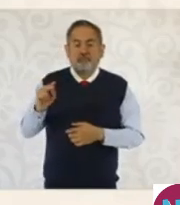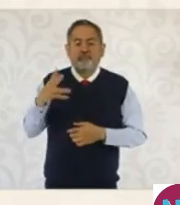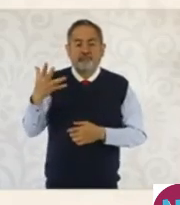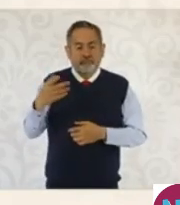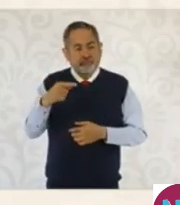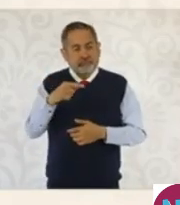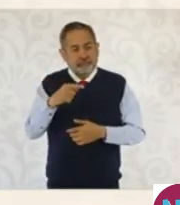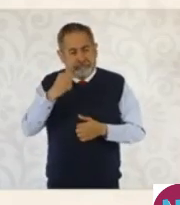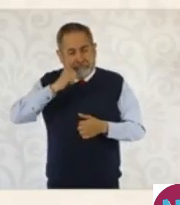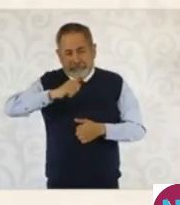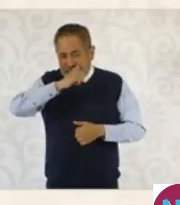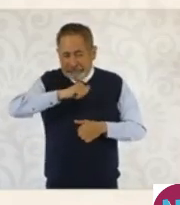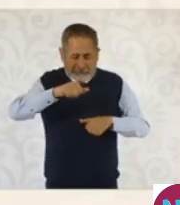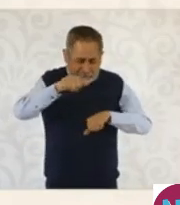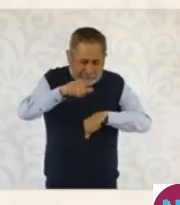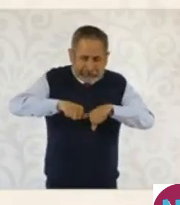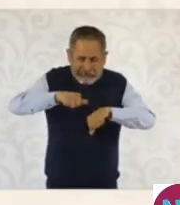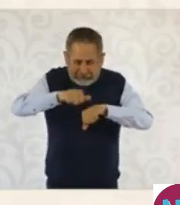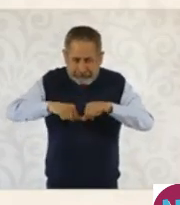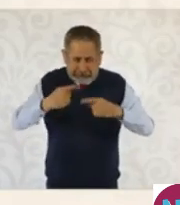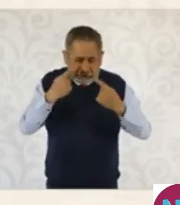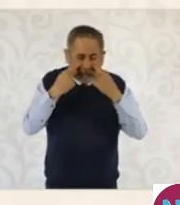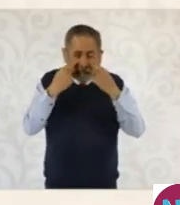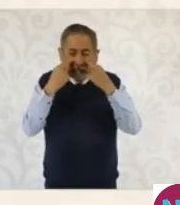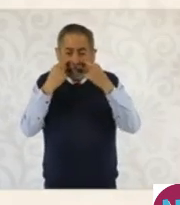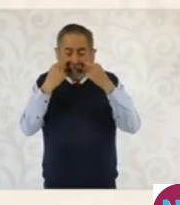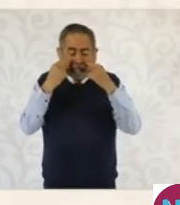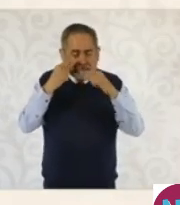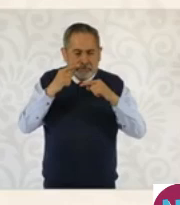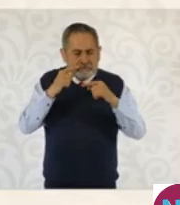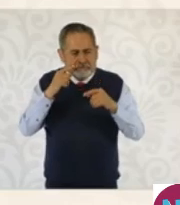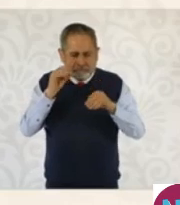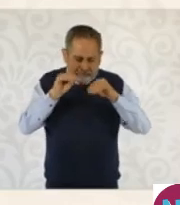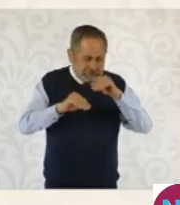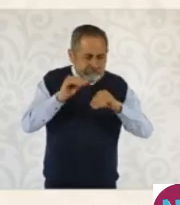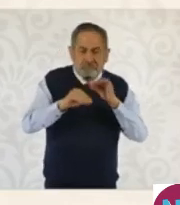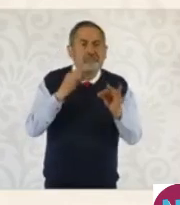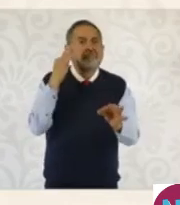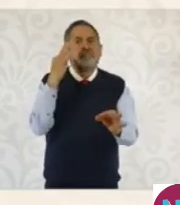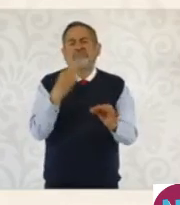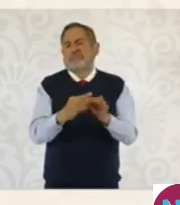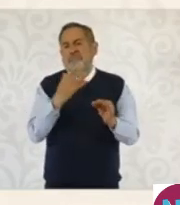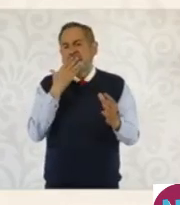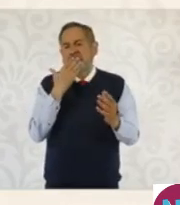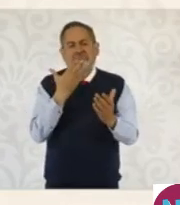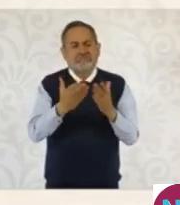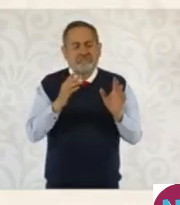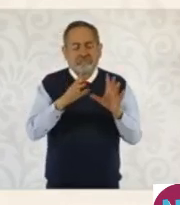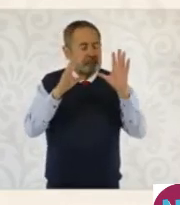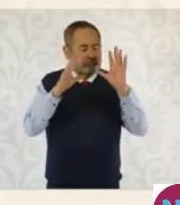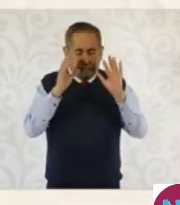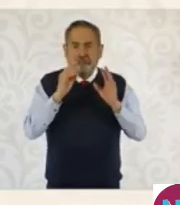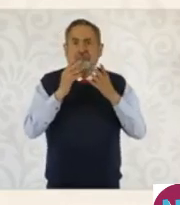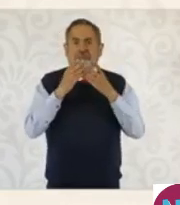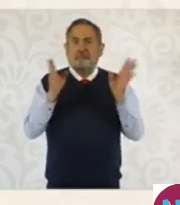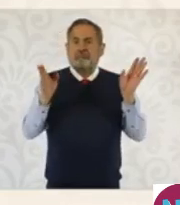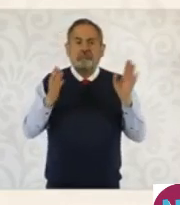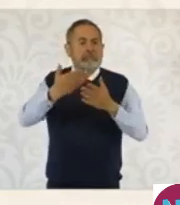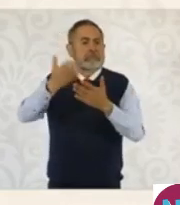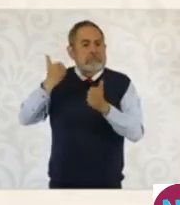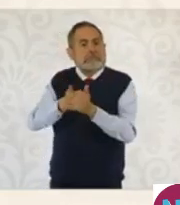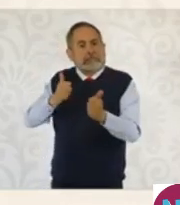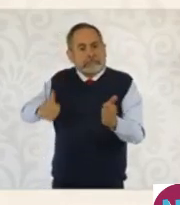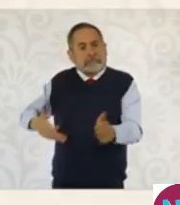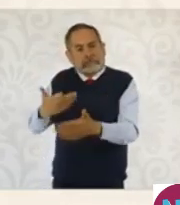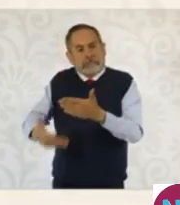485 cirugías, intervenciones. Prácticamente ahí en ese caso se acabó con todo el rezago que